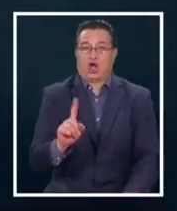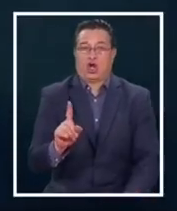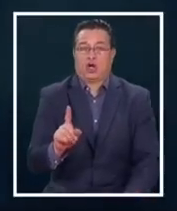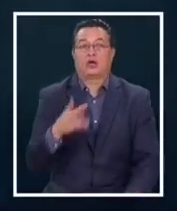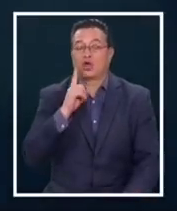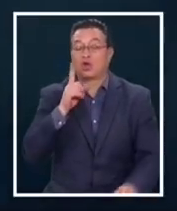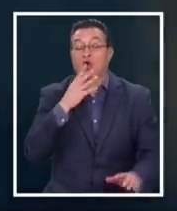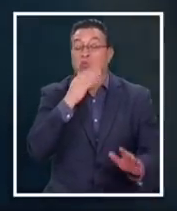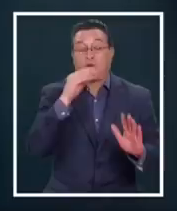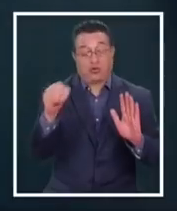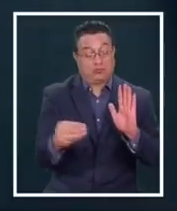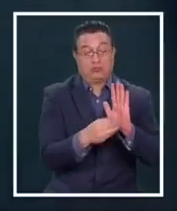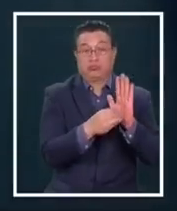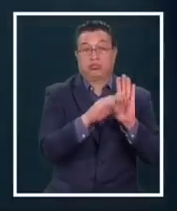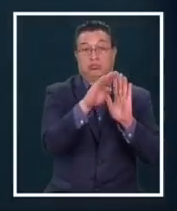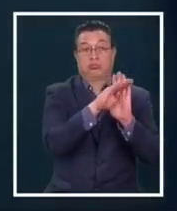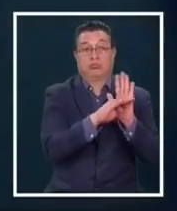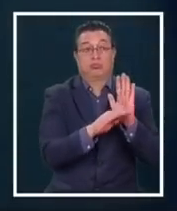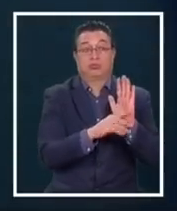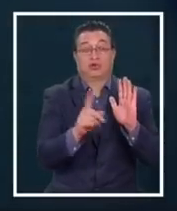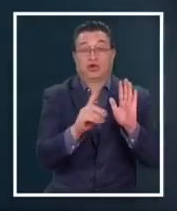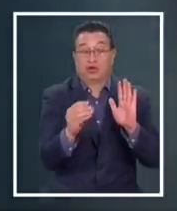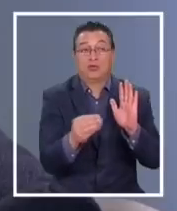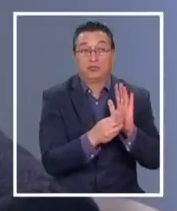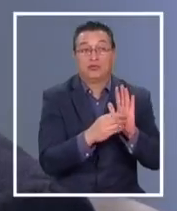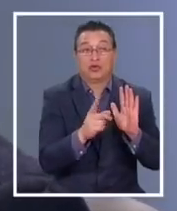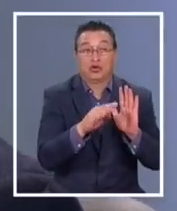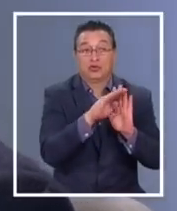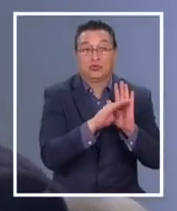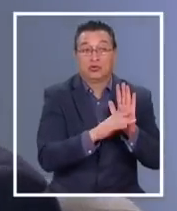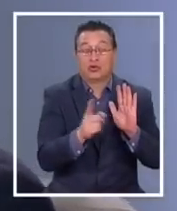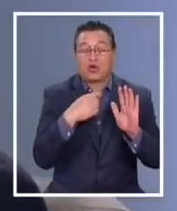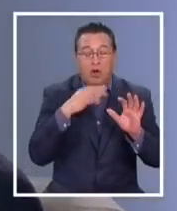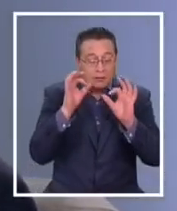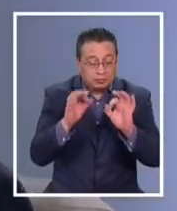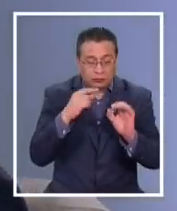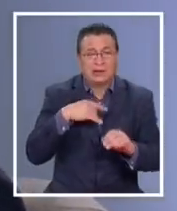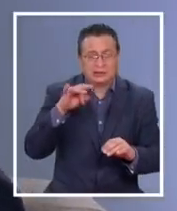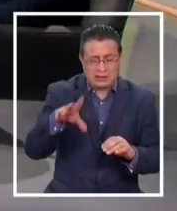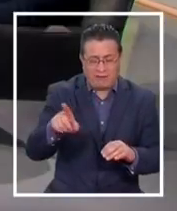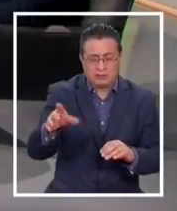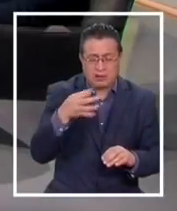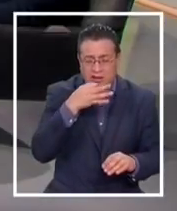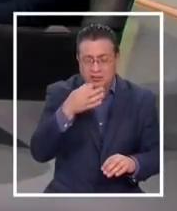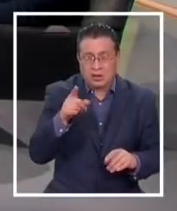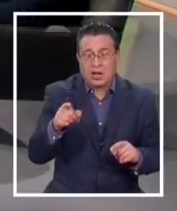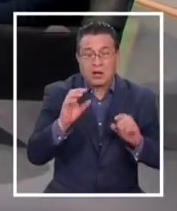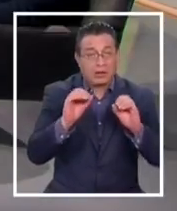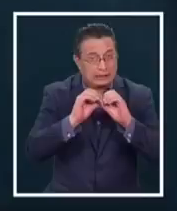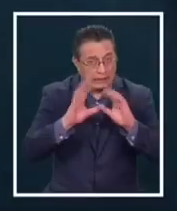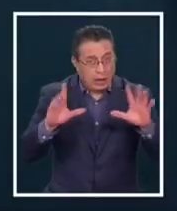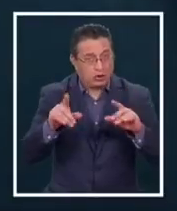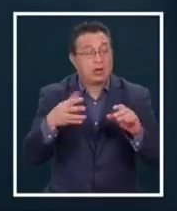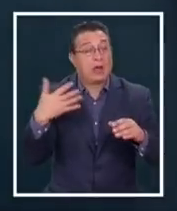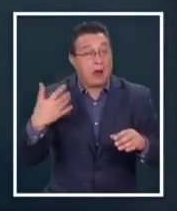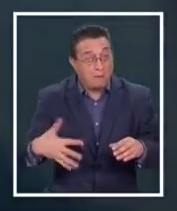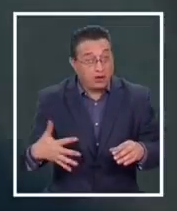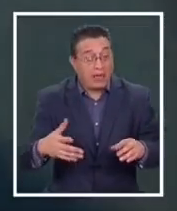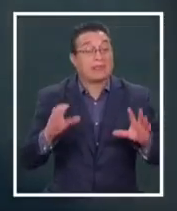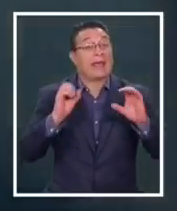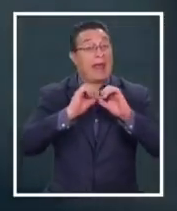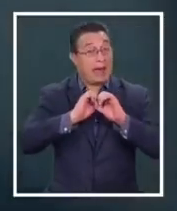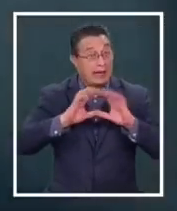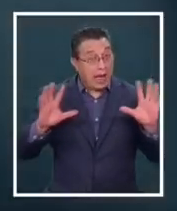está incluido en la agenda eso de derechos. Sí, dije. No, pero quiero precisarlo. No, sé que no lo dijiste con esa intención, pero me parece que es muy relevante